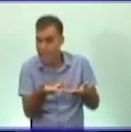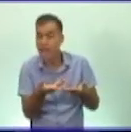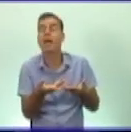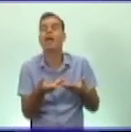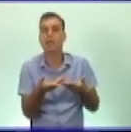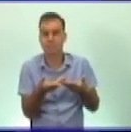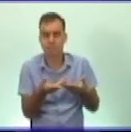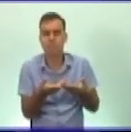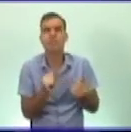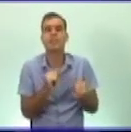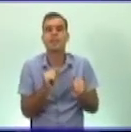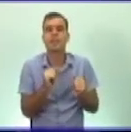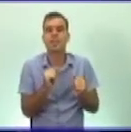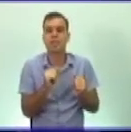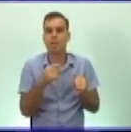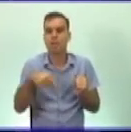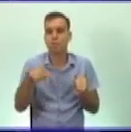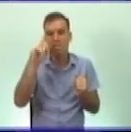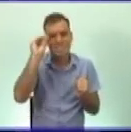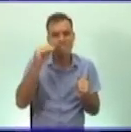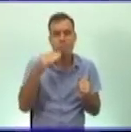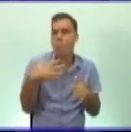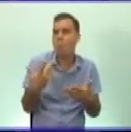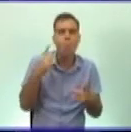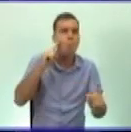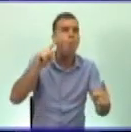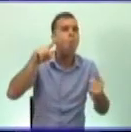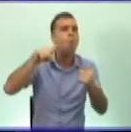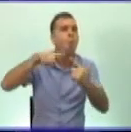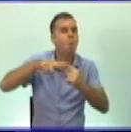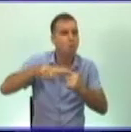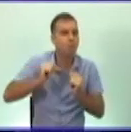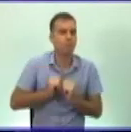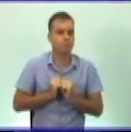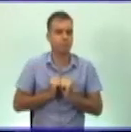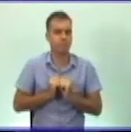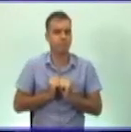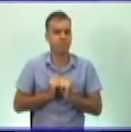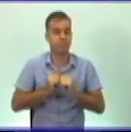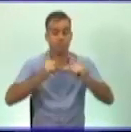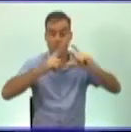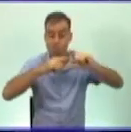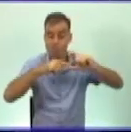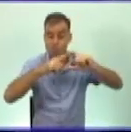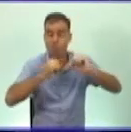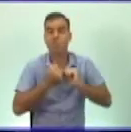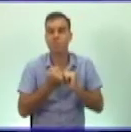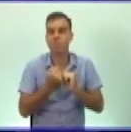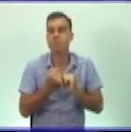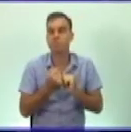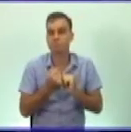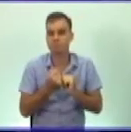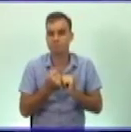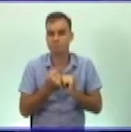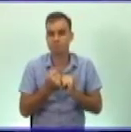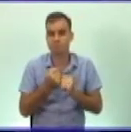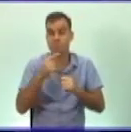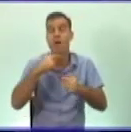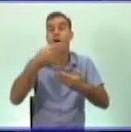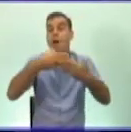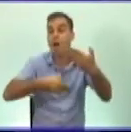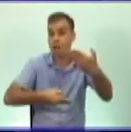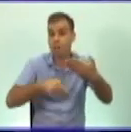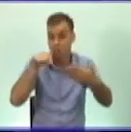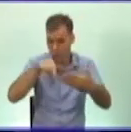trabajar o a darles a conocer, a reiterar los contenidos para el trabajo de control, y es lo que vamos a hacer